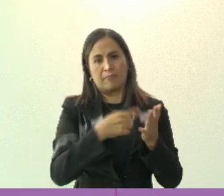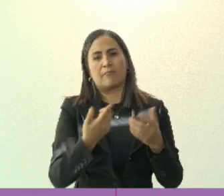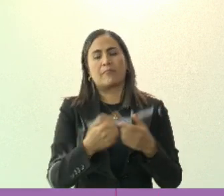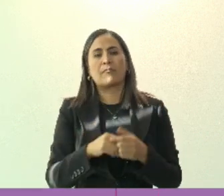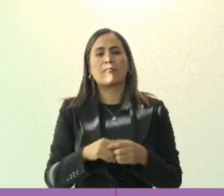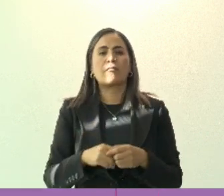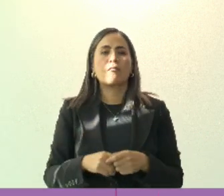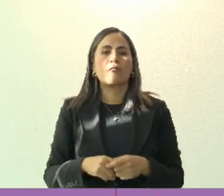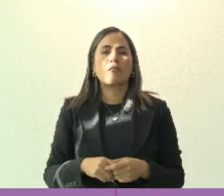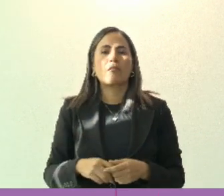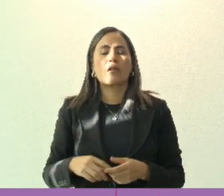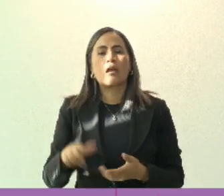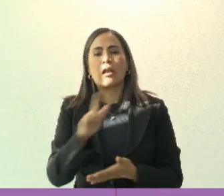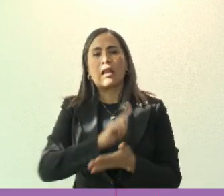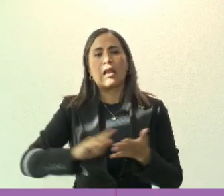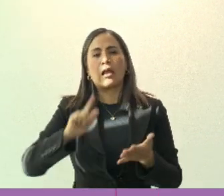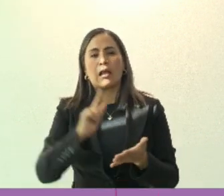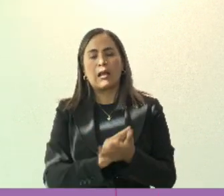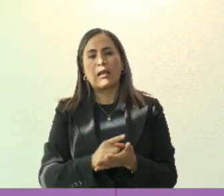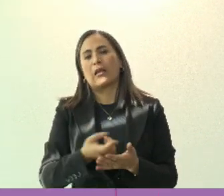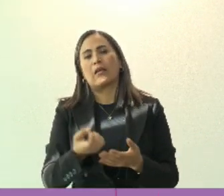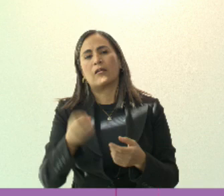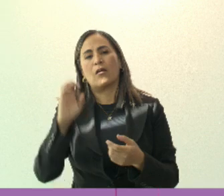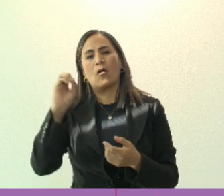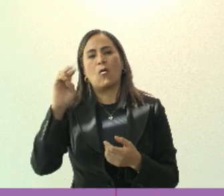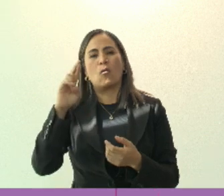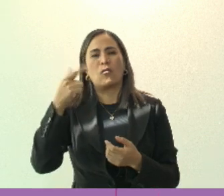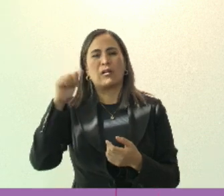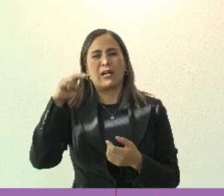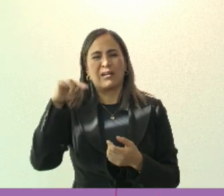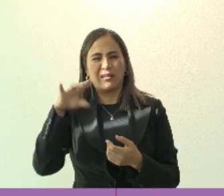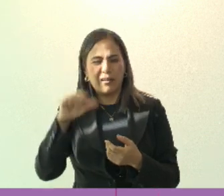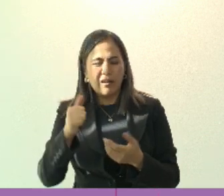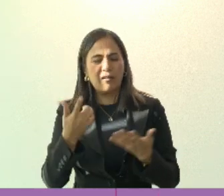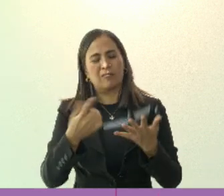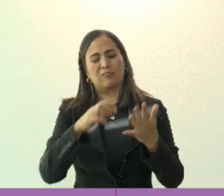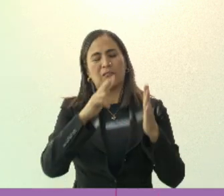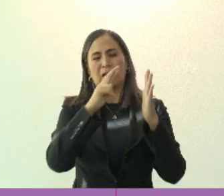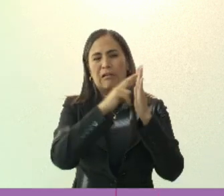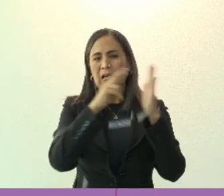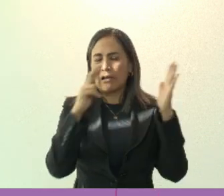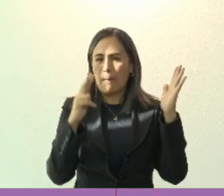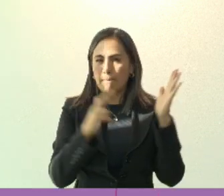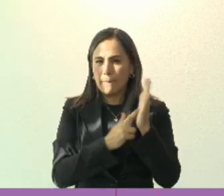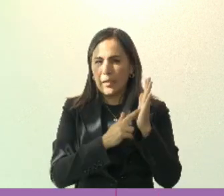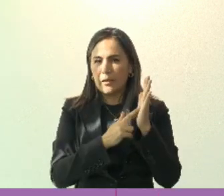Ley Orgánica de la Administración Pública, por supuesto, está en el reglamento